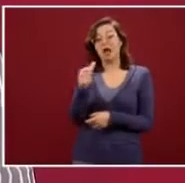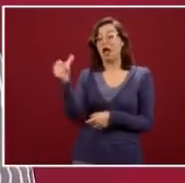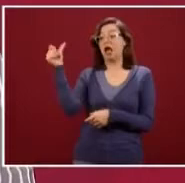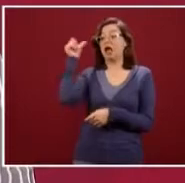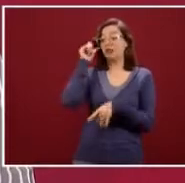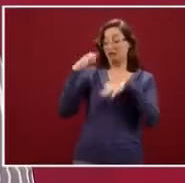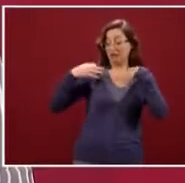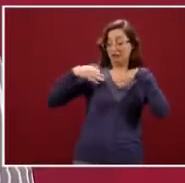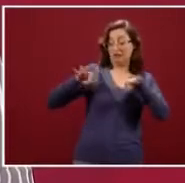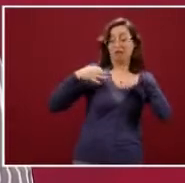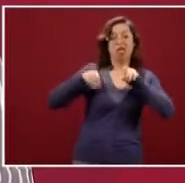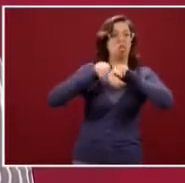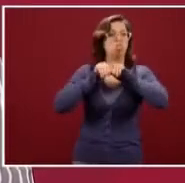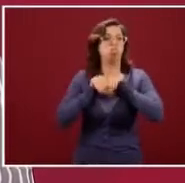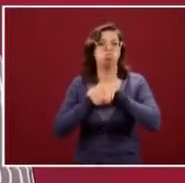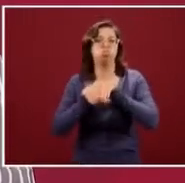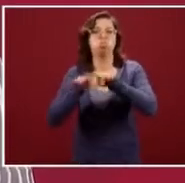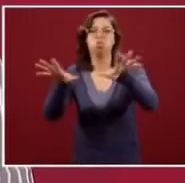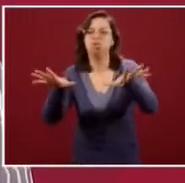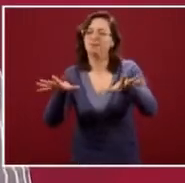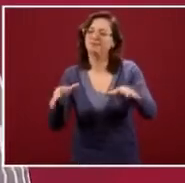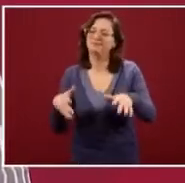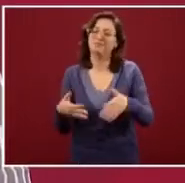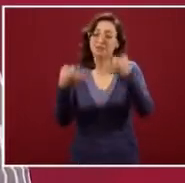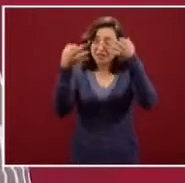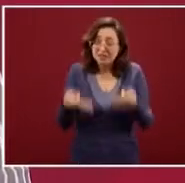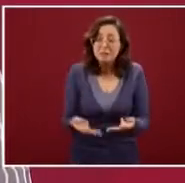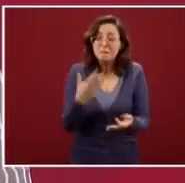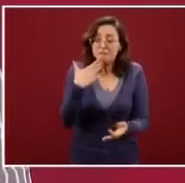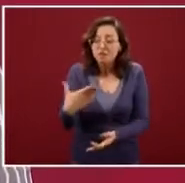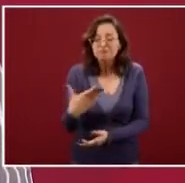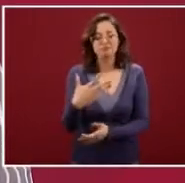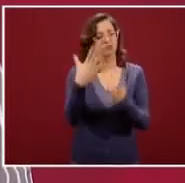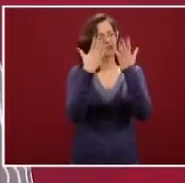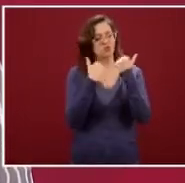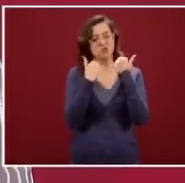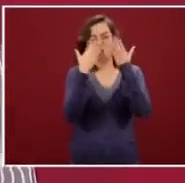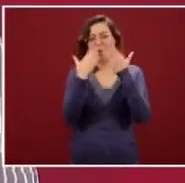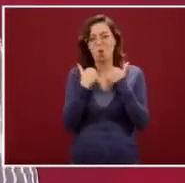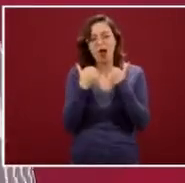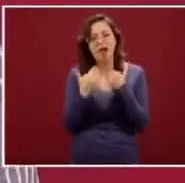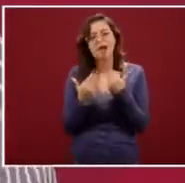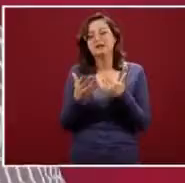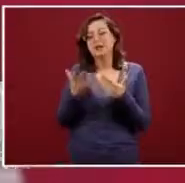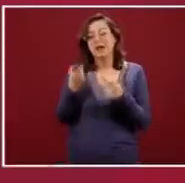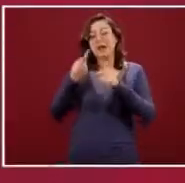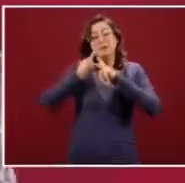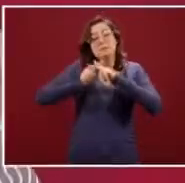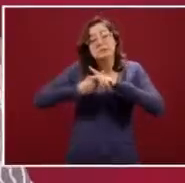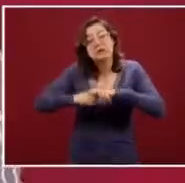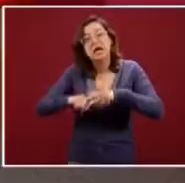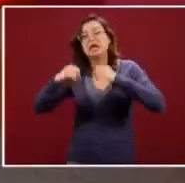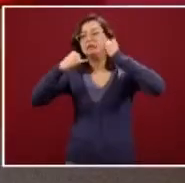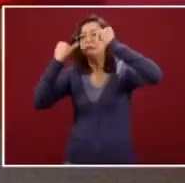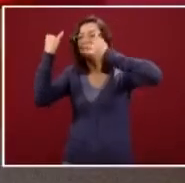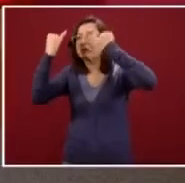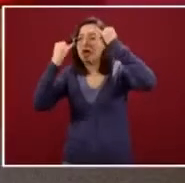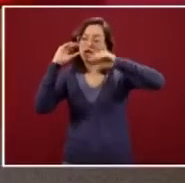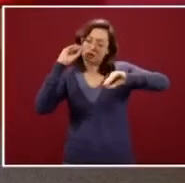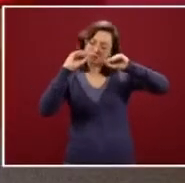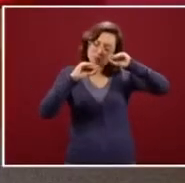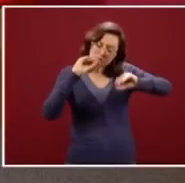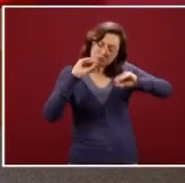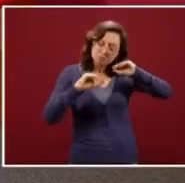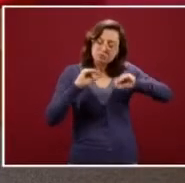como un documento autorizado, es un borrador muy preliminar de material que se está trabajando pensando en la continuidad de operaciones,